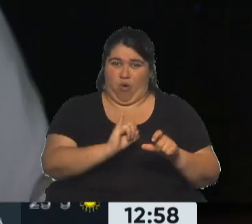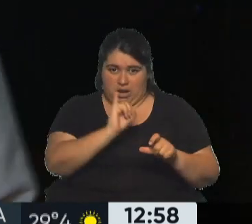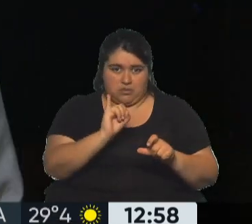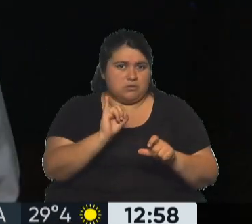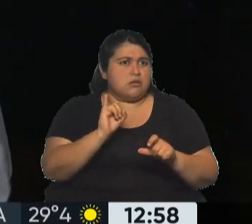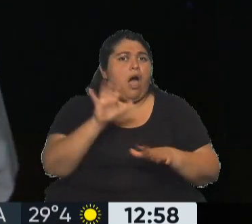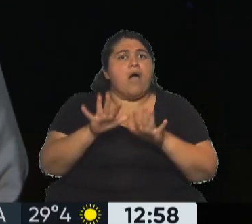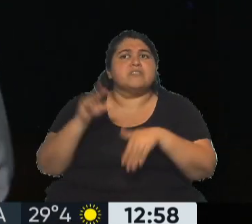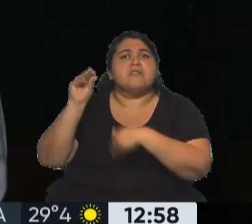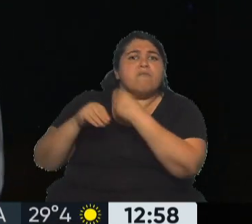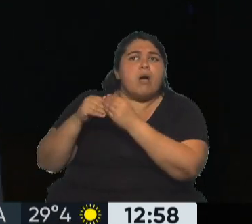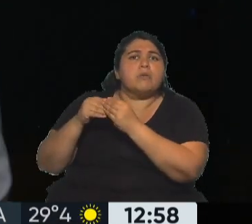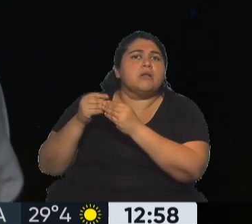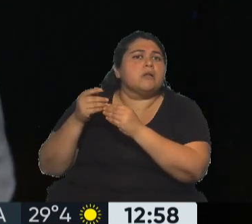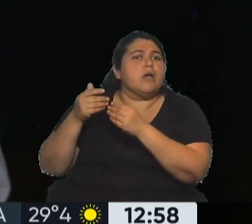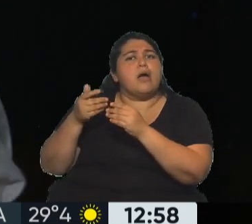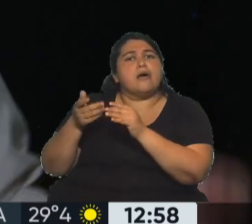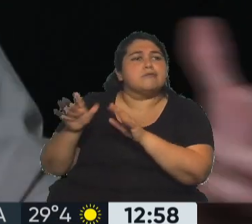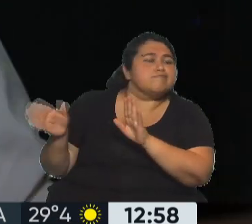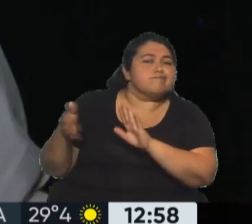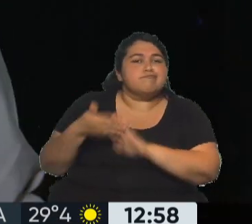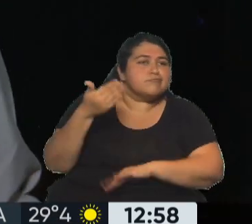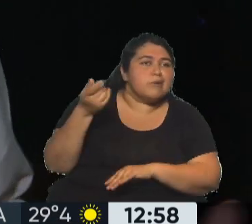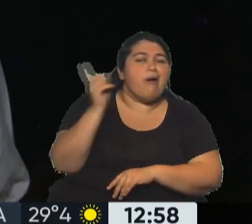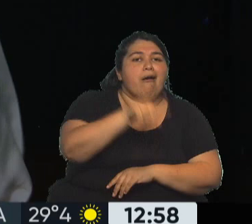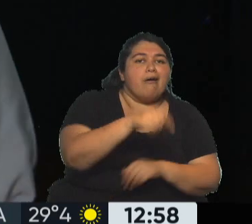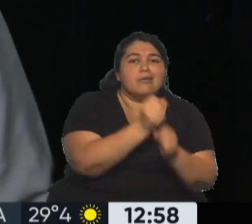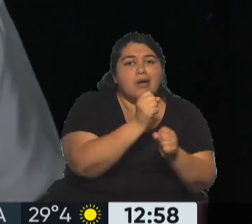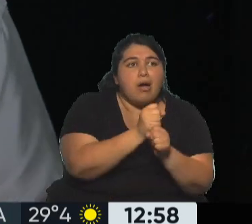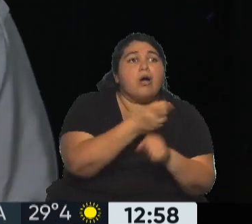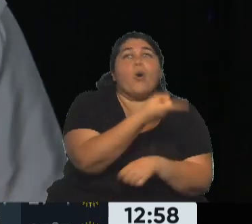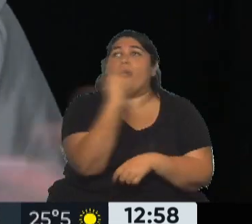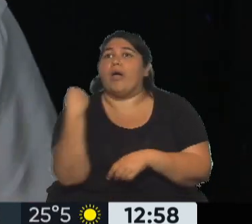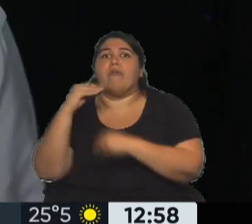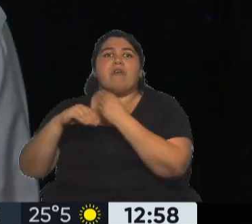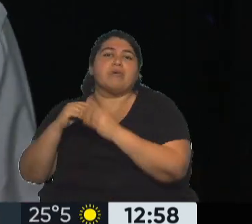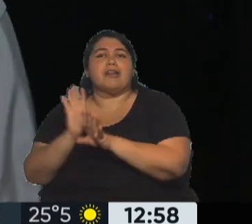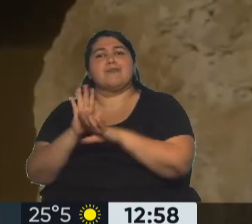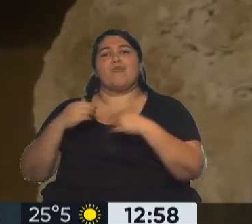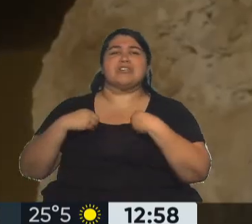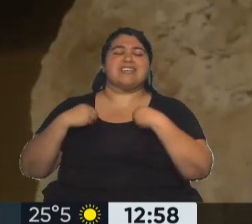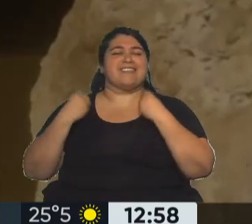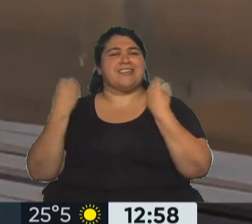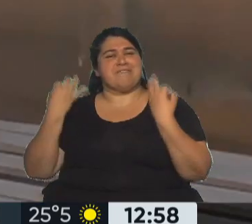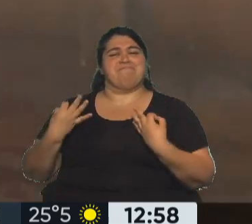a sus familias por esta pasión y después ven con sus familias y se sienten completamente realizados y realizadas, con lo